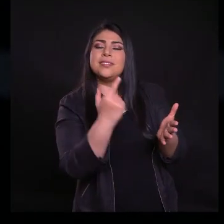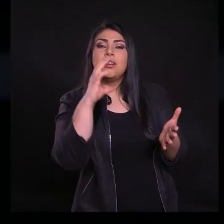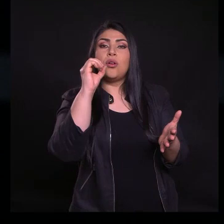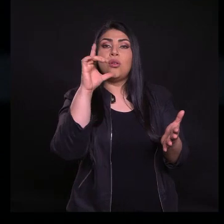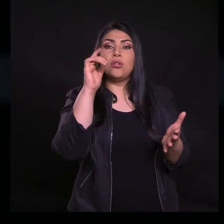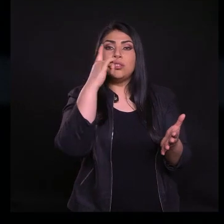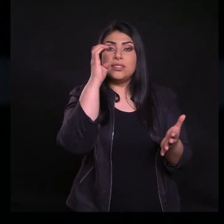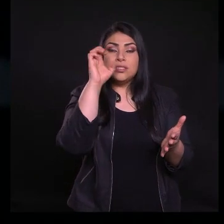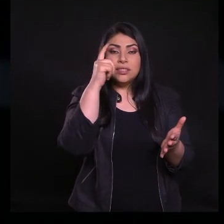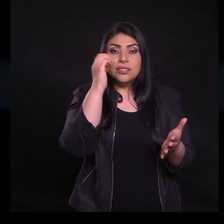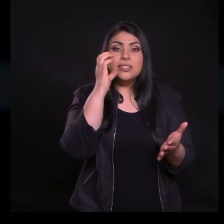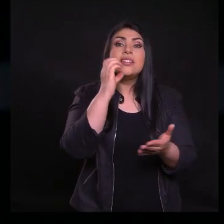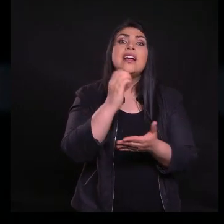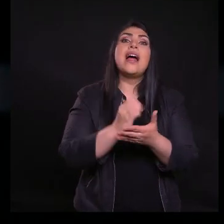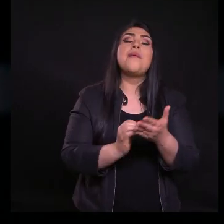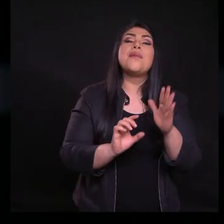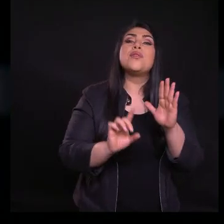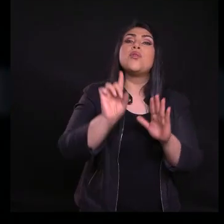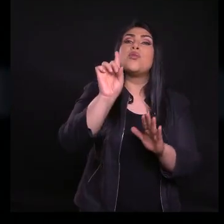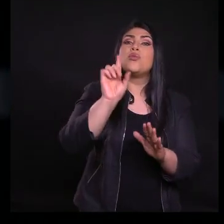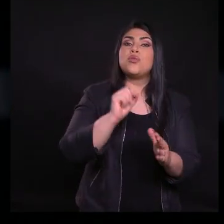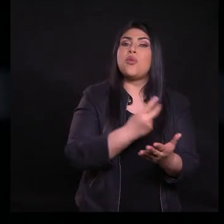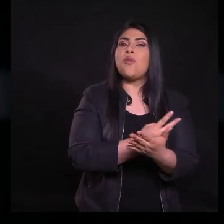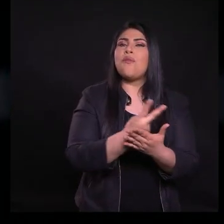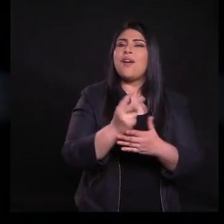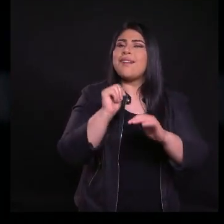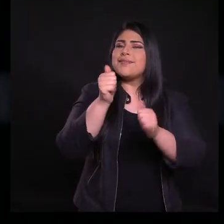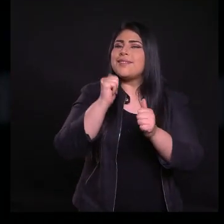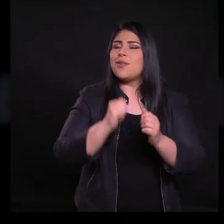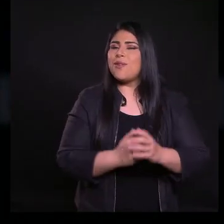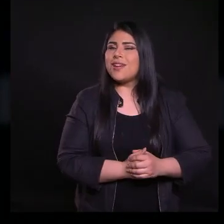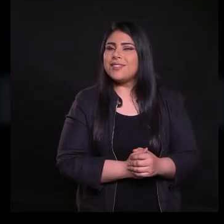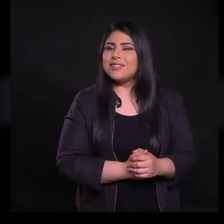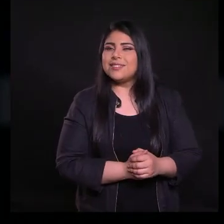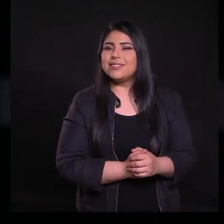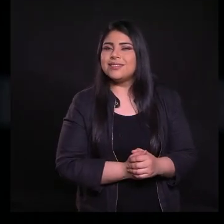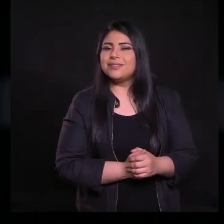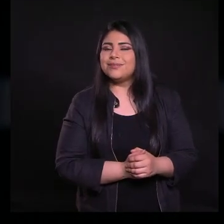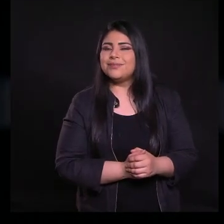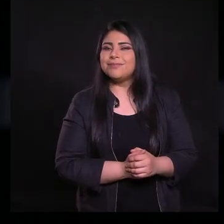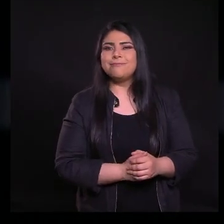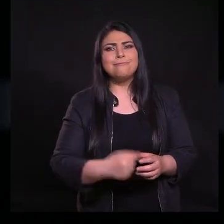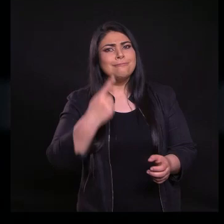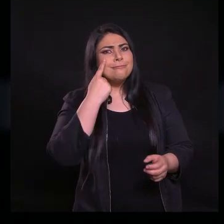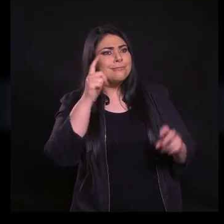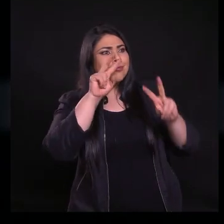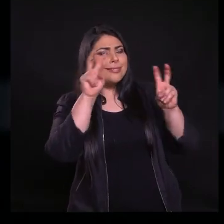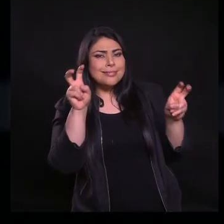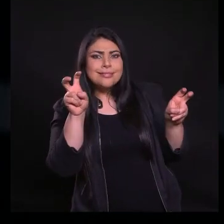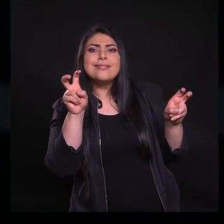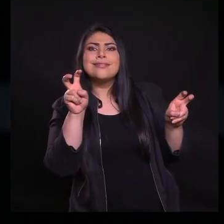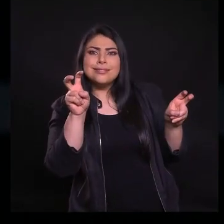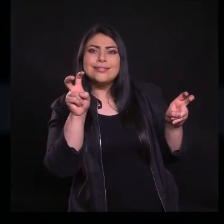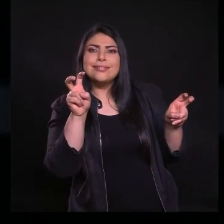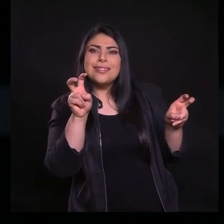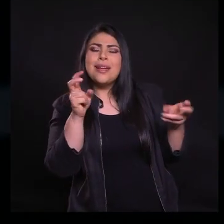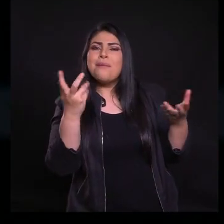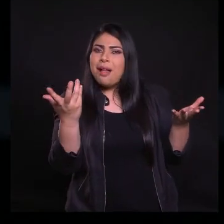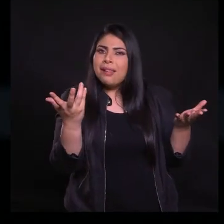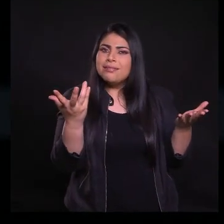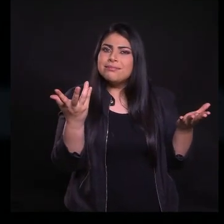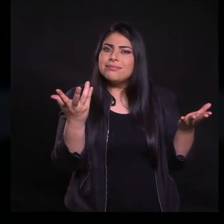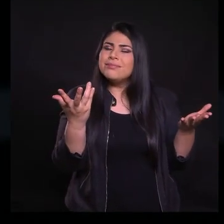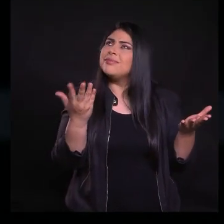colosenses capítulo 1 y 1 y verso 15 habla acerca de de esas características